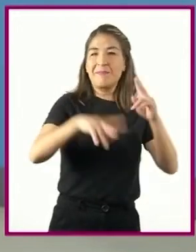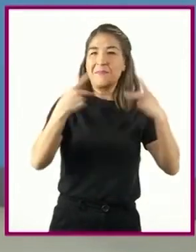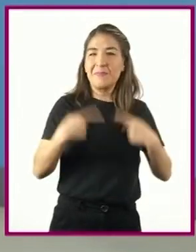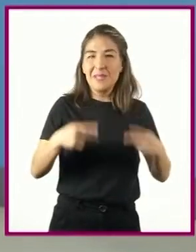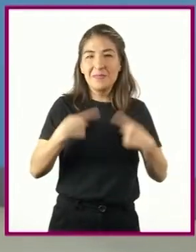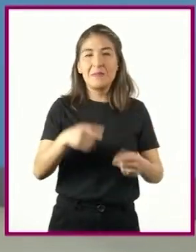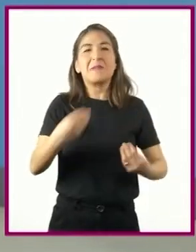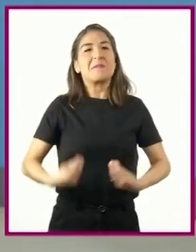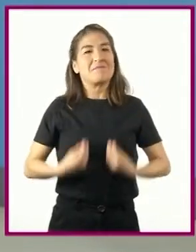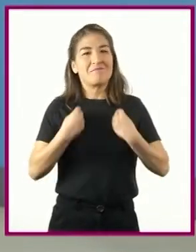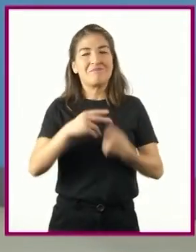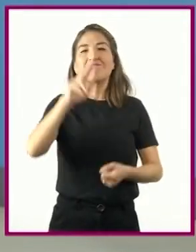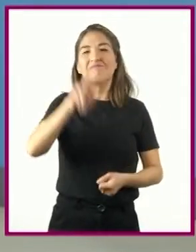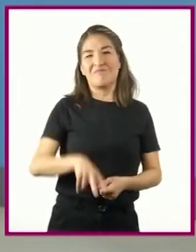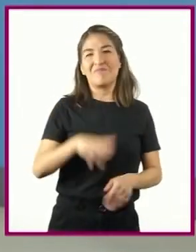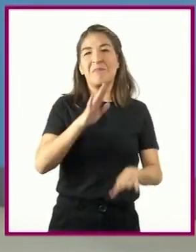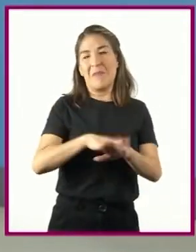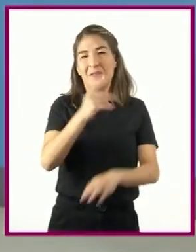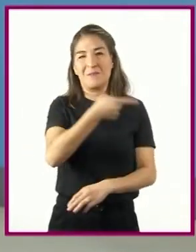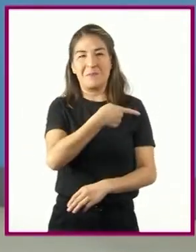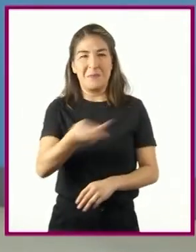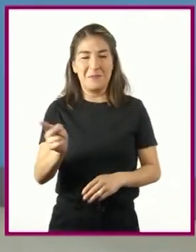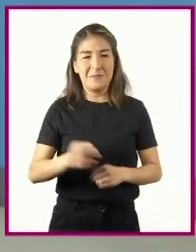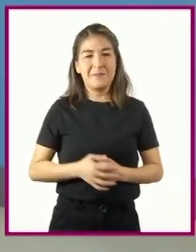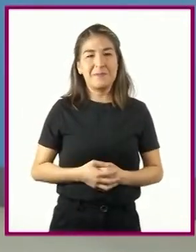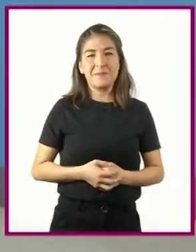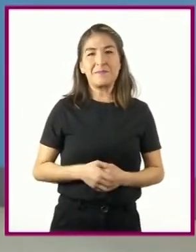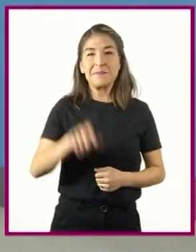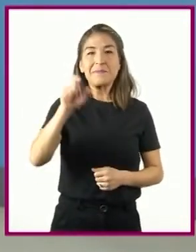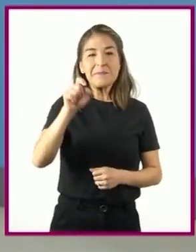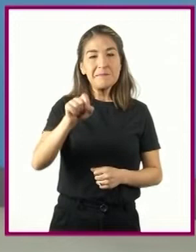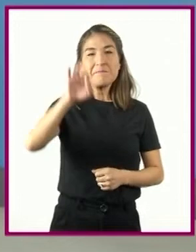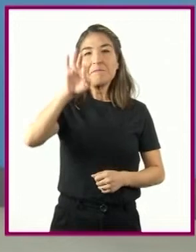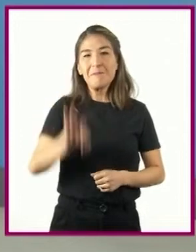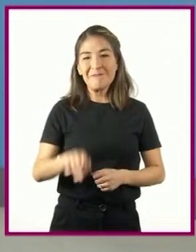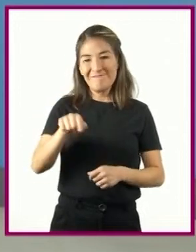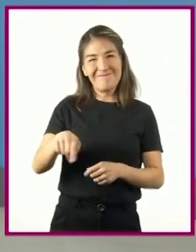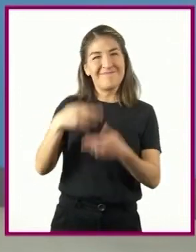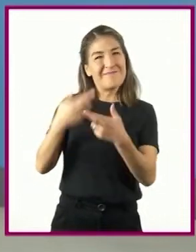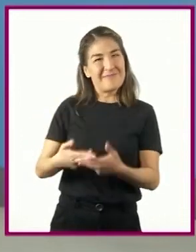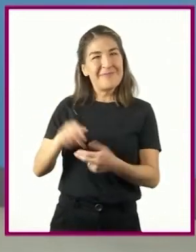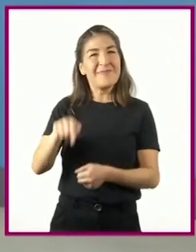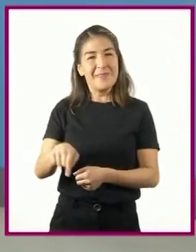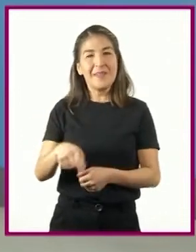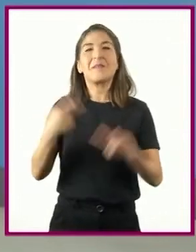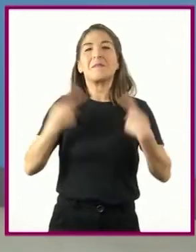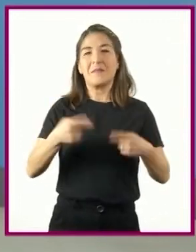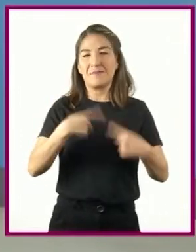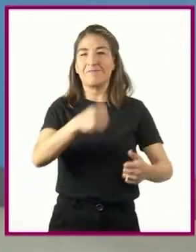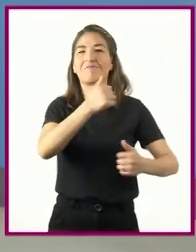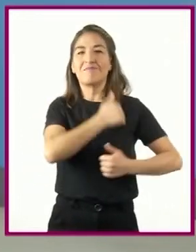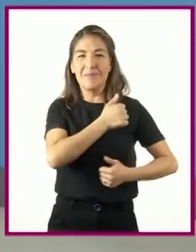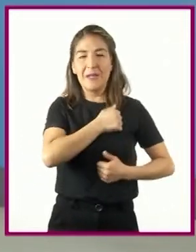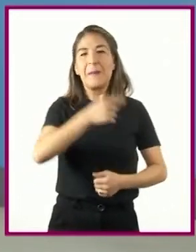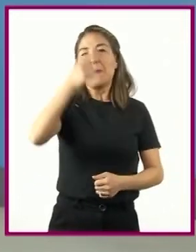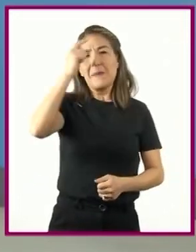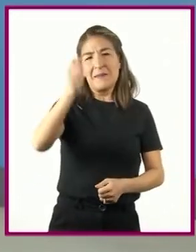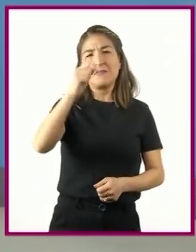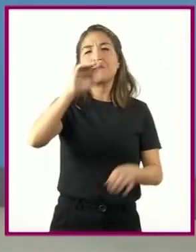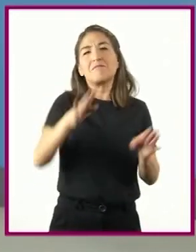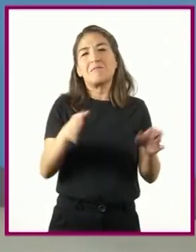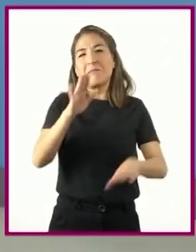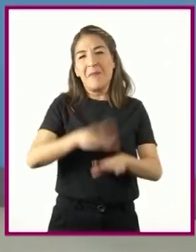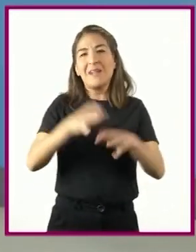y vivían en condiciones de gran pobreza. El 20% restante eran terratenientes que poseían